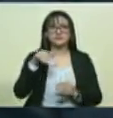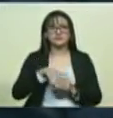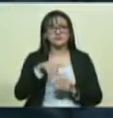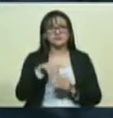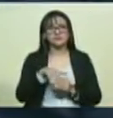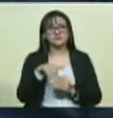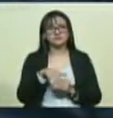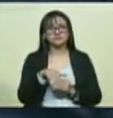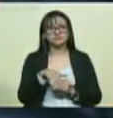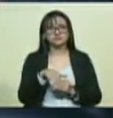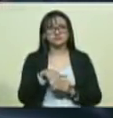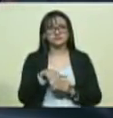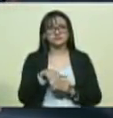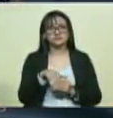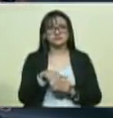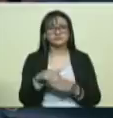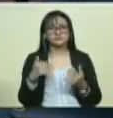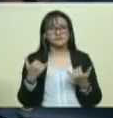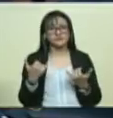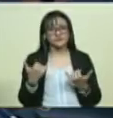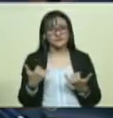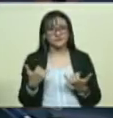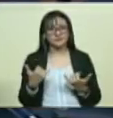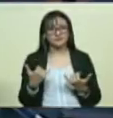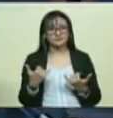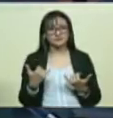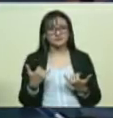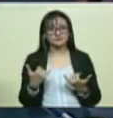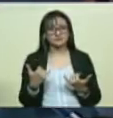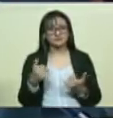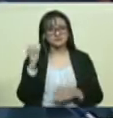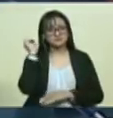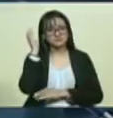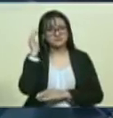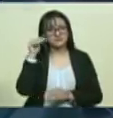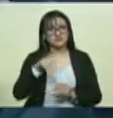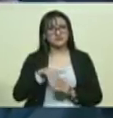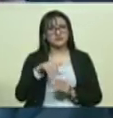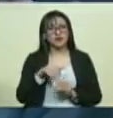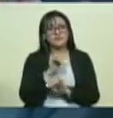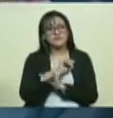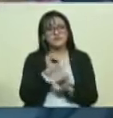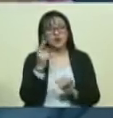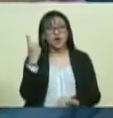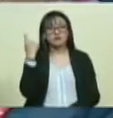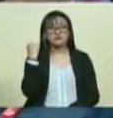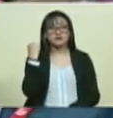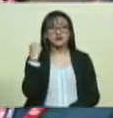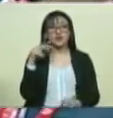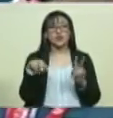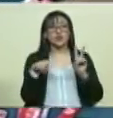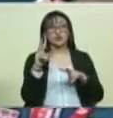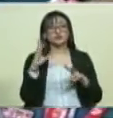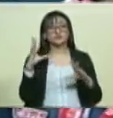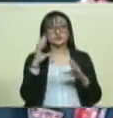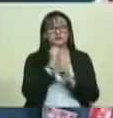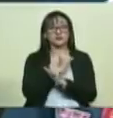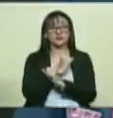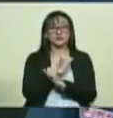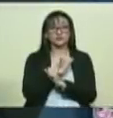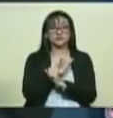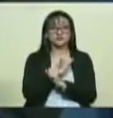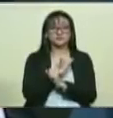hoy está transcurriendo la llamada veda electoral la campaña electoral culminó ayer a las 12 de la noche